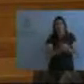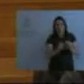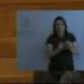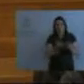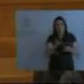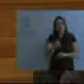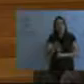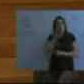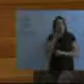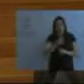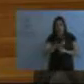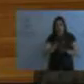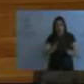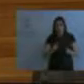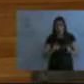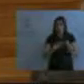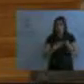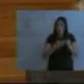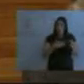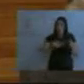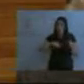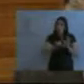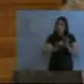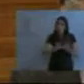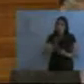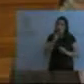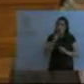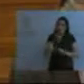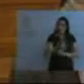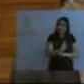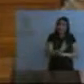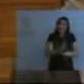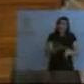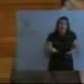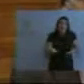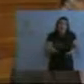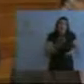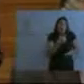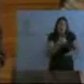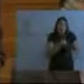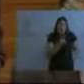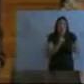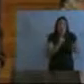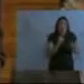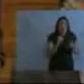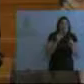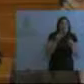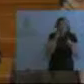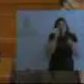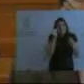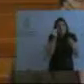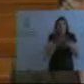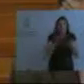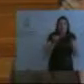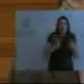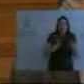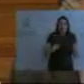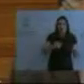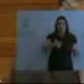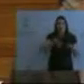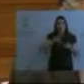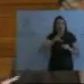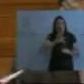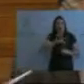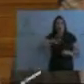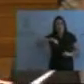de Puertos. Nuestro grupo parlamentario presentó aquí su Ley de Puertos y tampoco la consideraron oportuna. Somos la única comunidad